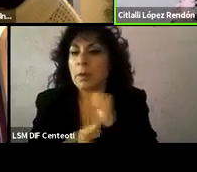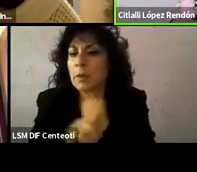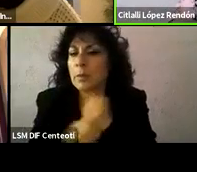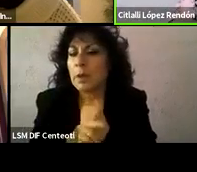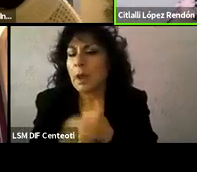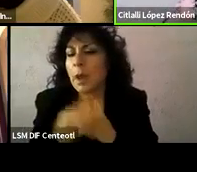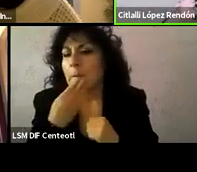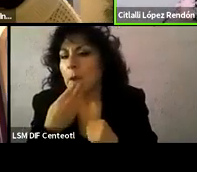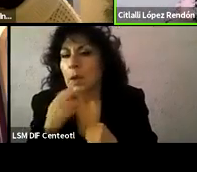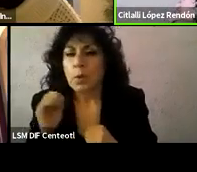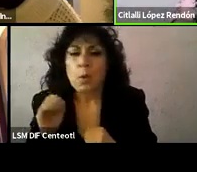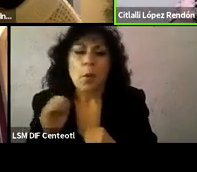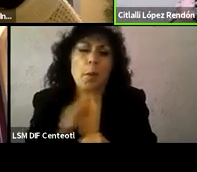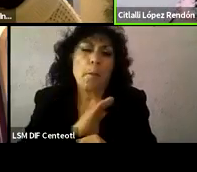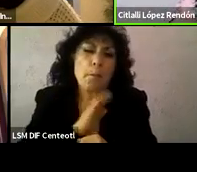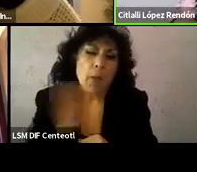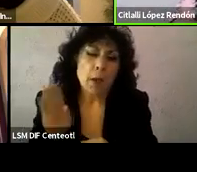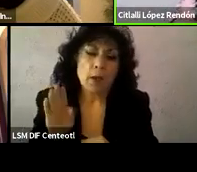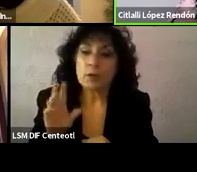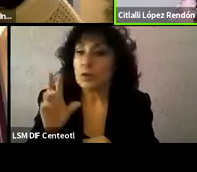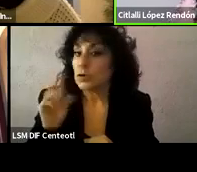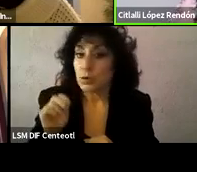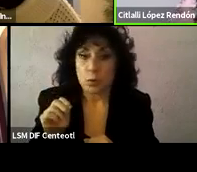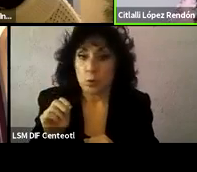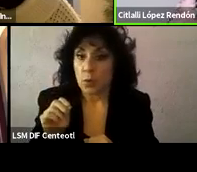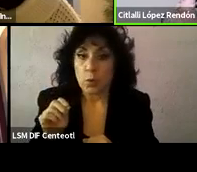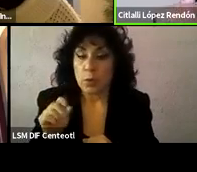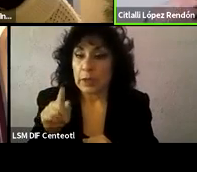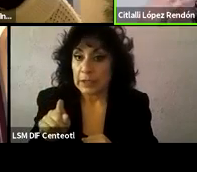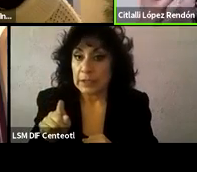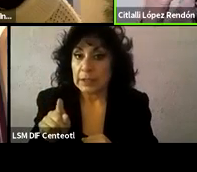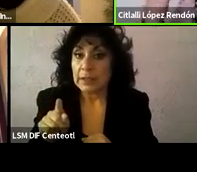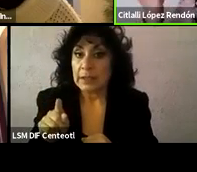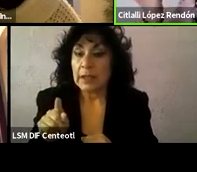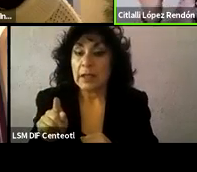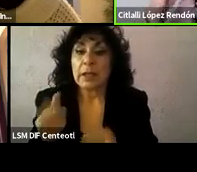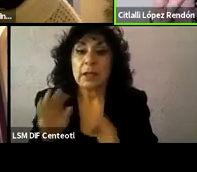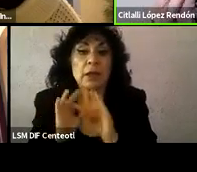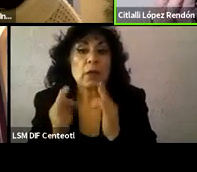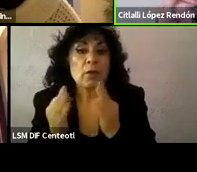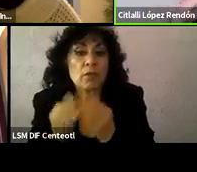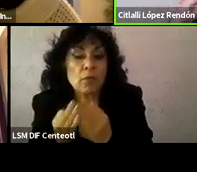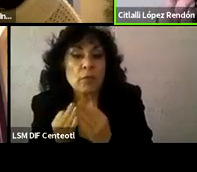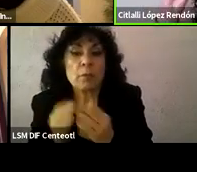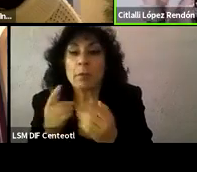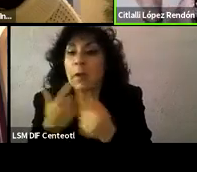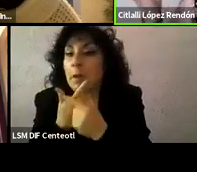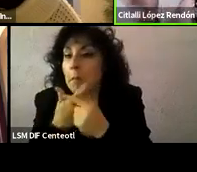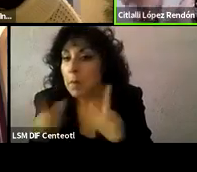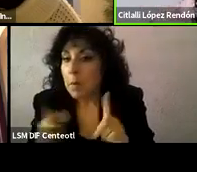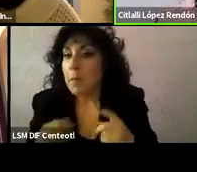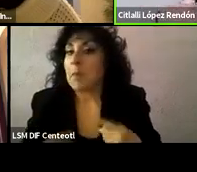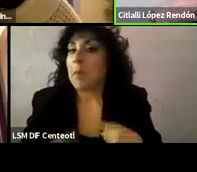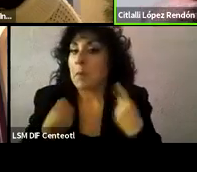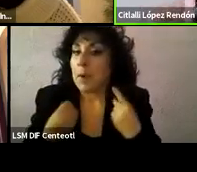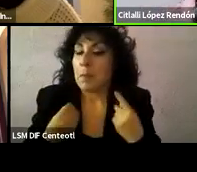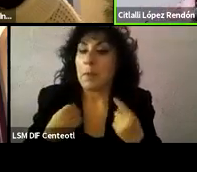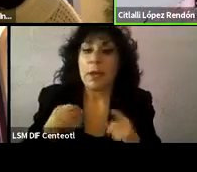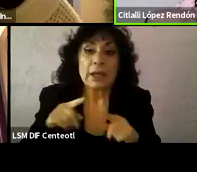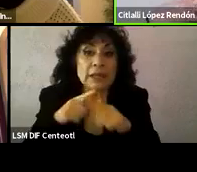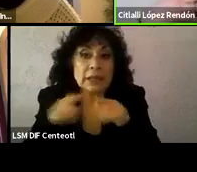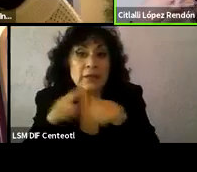malo, es el signo del ejercicio de la libertad, y es una cuestión de diferencia en las perspectivas, en